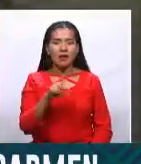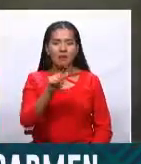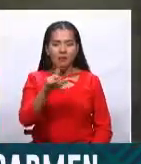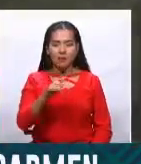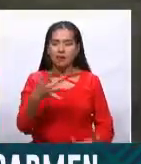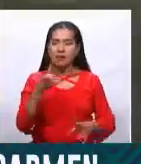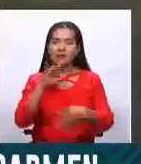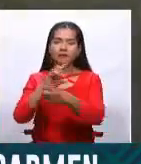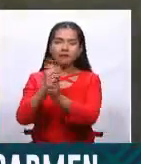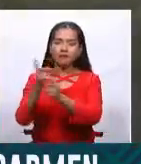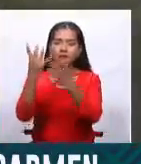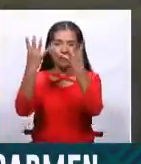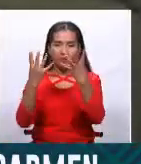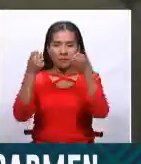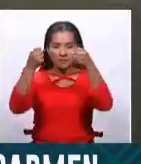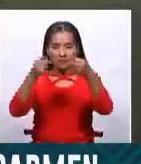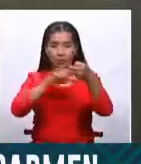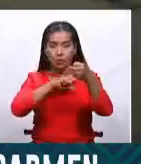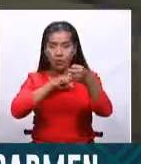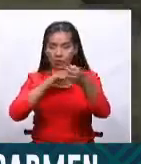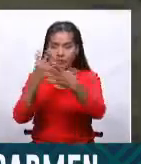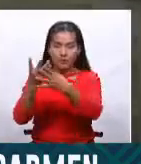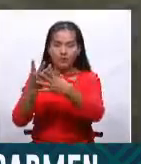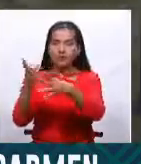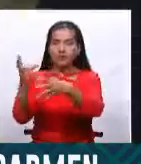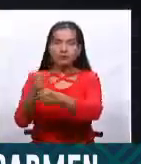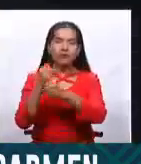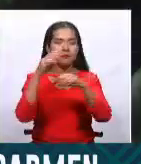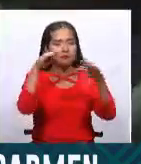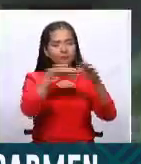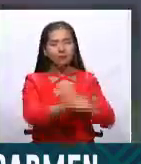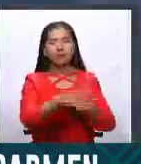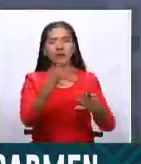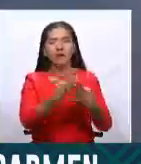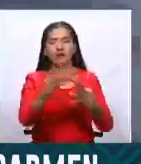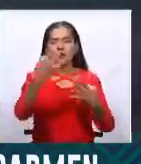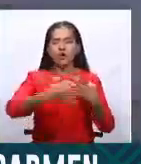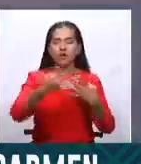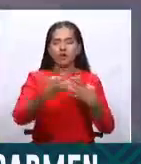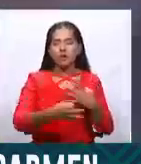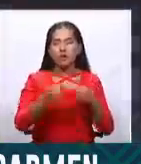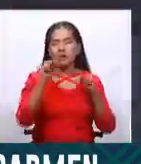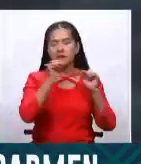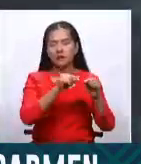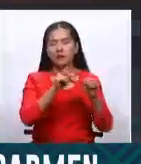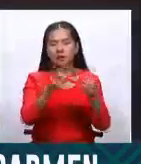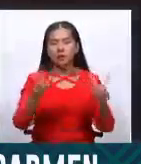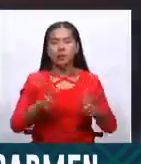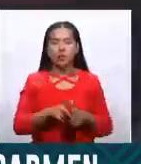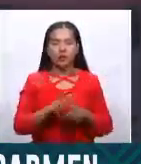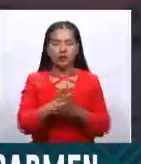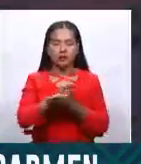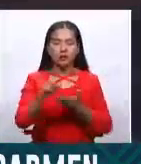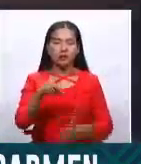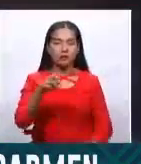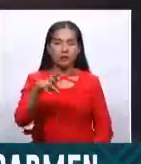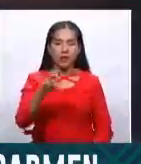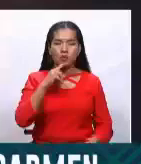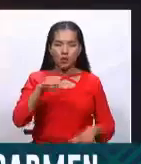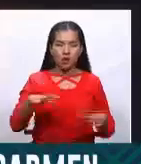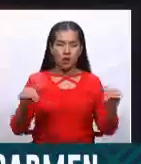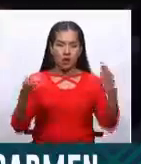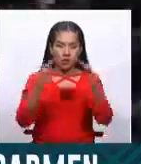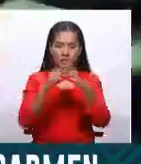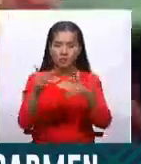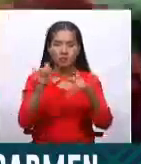policiales de la Fuerza Especial de Lucha contra el Crimen de la Ciudad del Alto hasta el recinto penitenciario de San Pedro de la Paz,